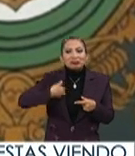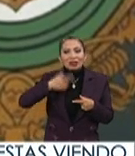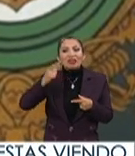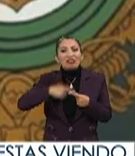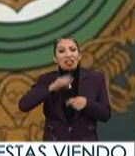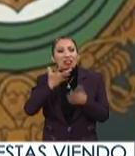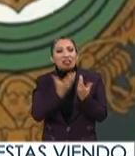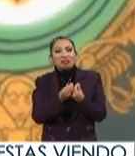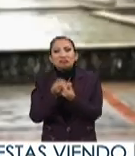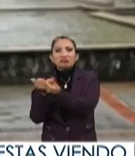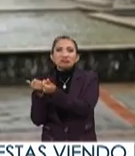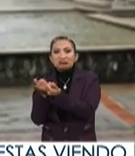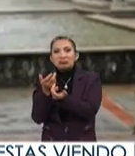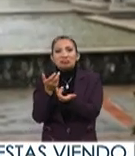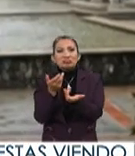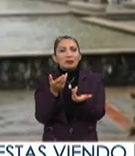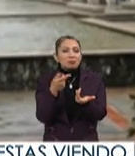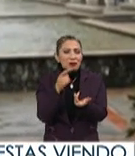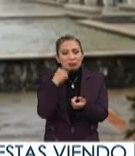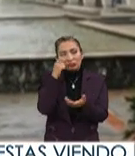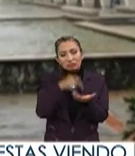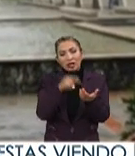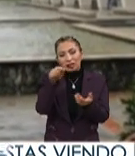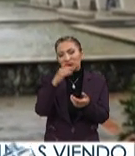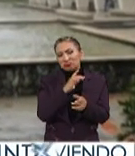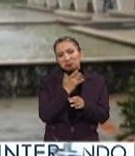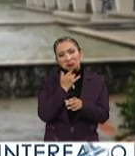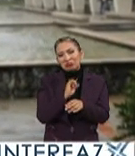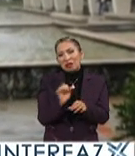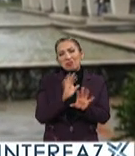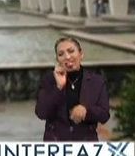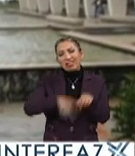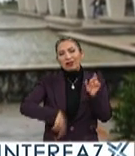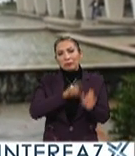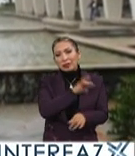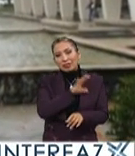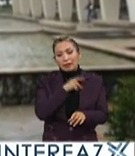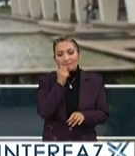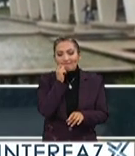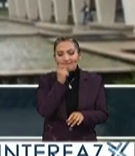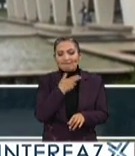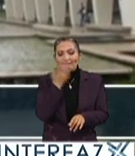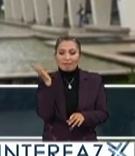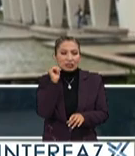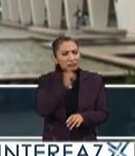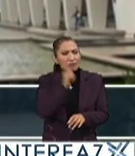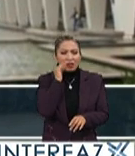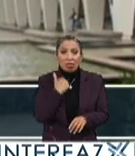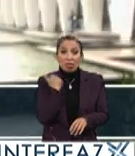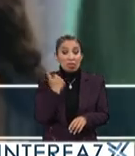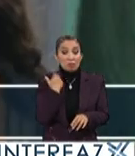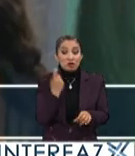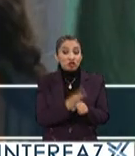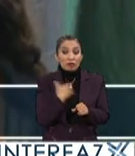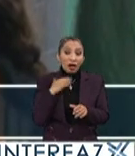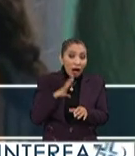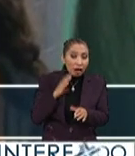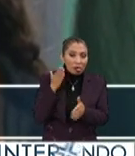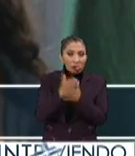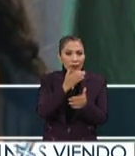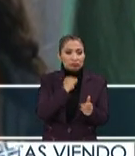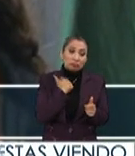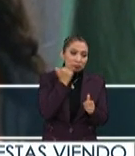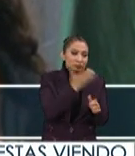quién va a ir conmigo, pero pues yo creo que simplemente quitarse esos miedos y atreverse y siempre aprovechar las oportunidades que